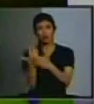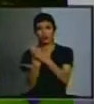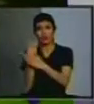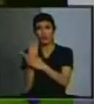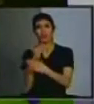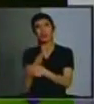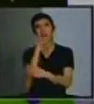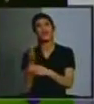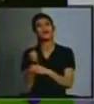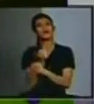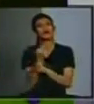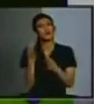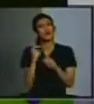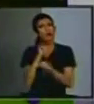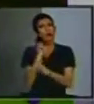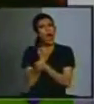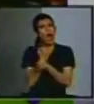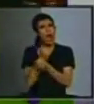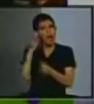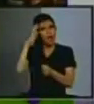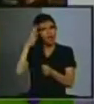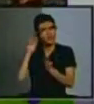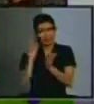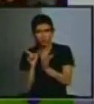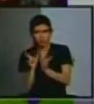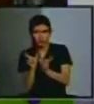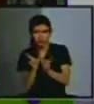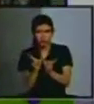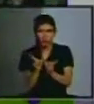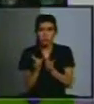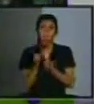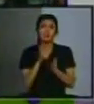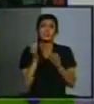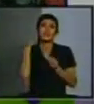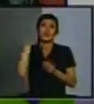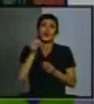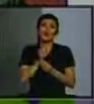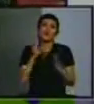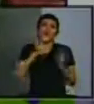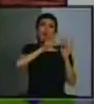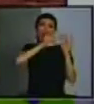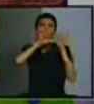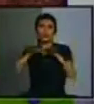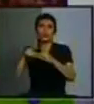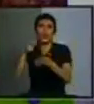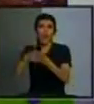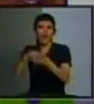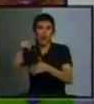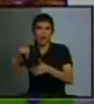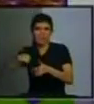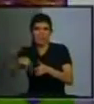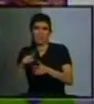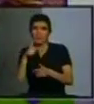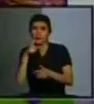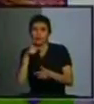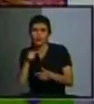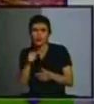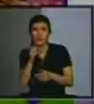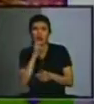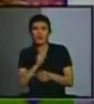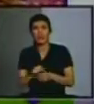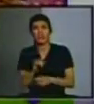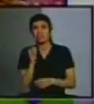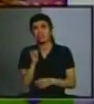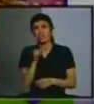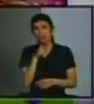cantidad de carabineros custodiando lo que va a ser la llegada masiva de compradores hasta este sector ya a pocos días de la Navidad. Sí, pues no